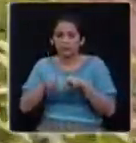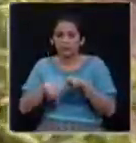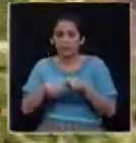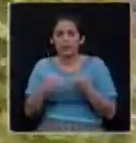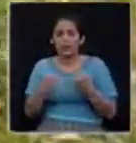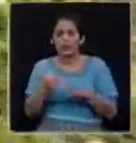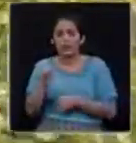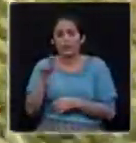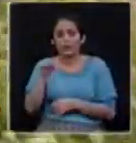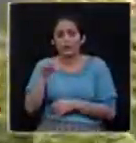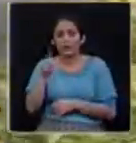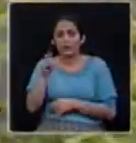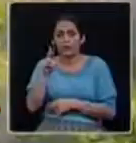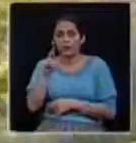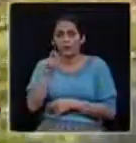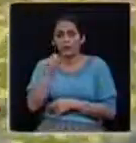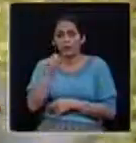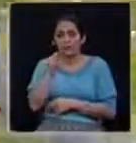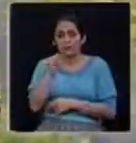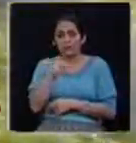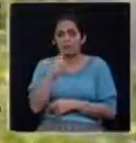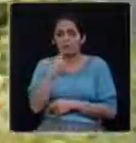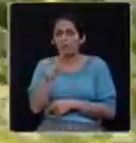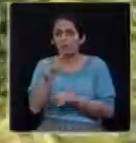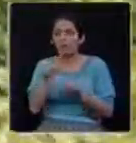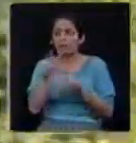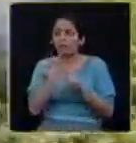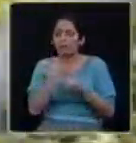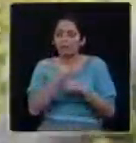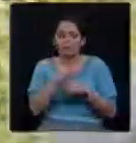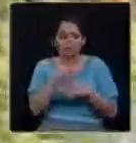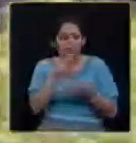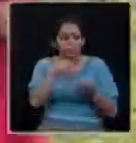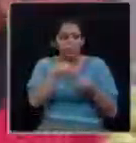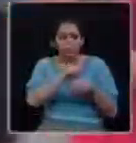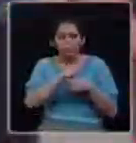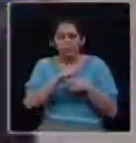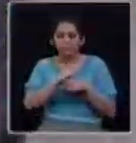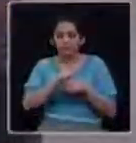solicitó permiso para entrenar con los canarios. Jorge Villasís, Más Deportes.